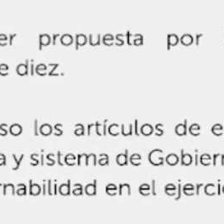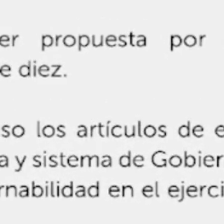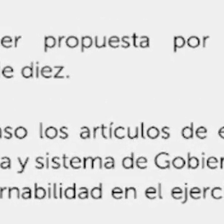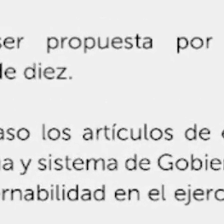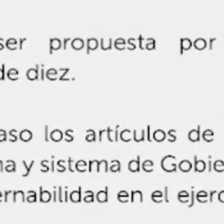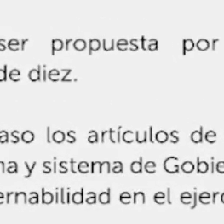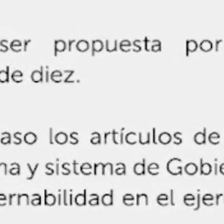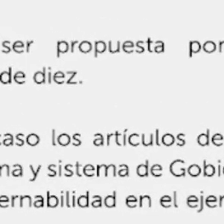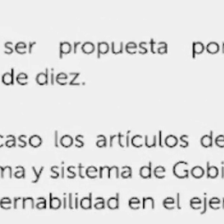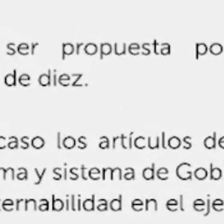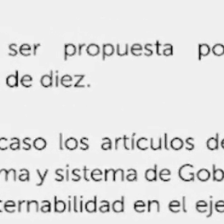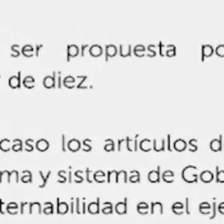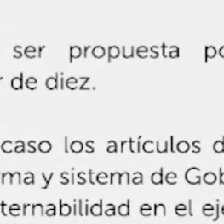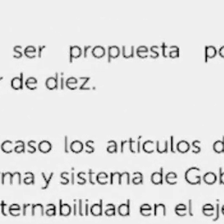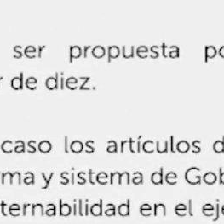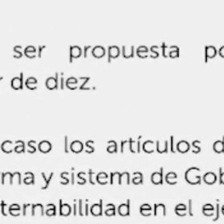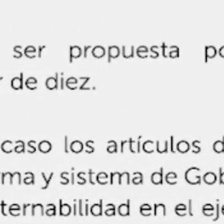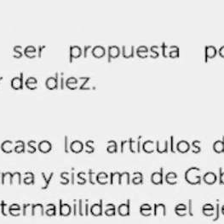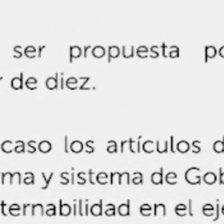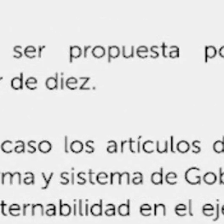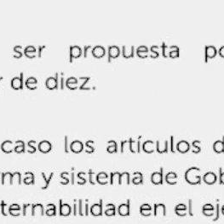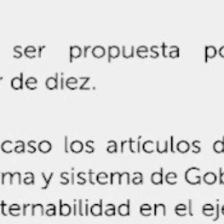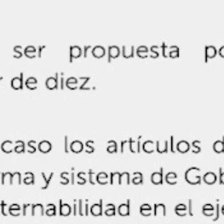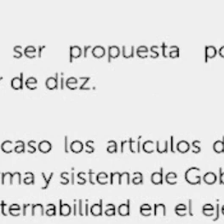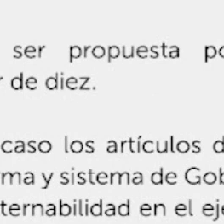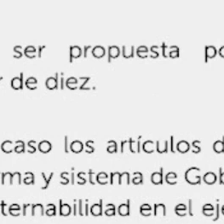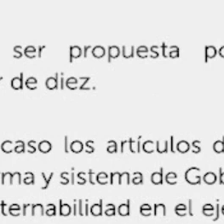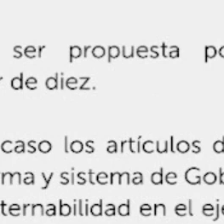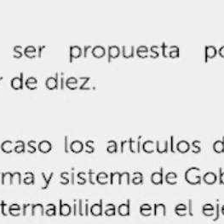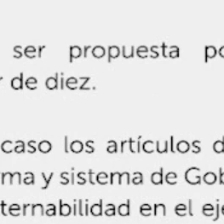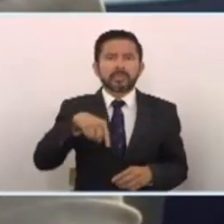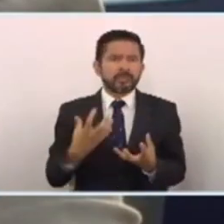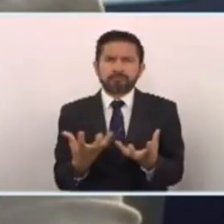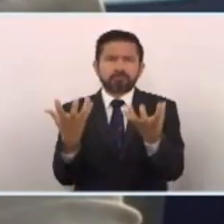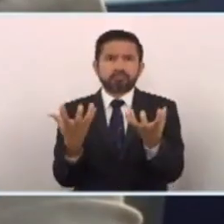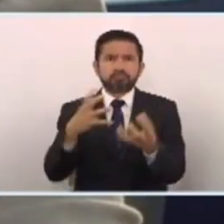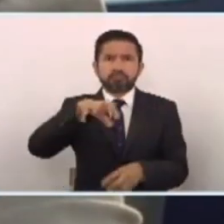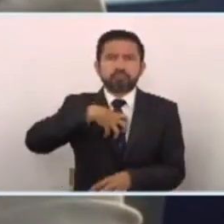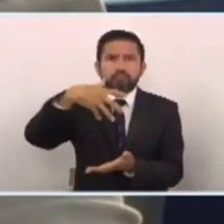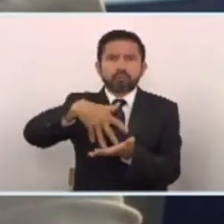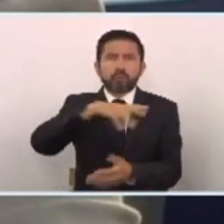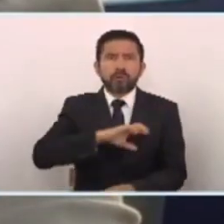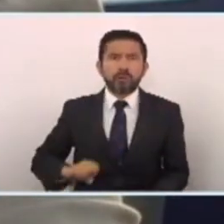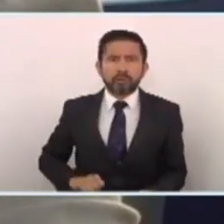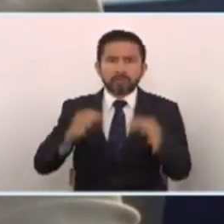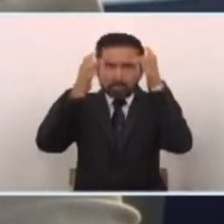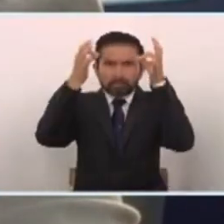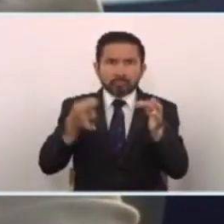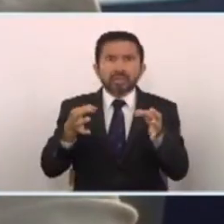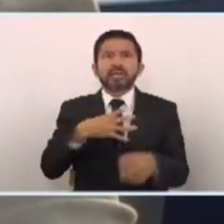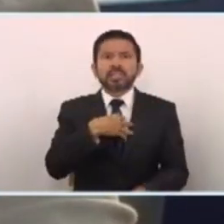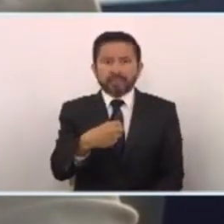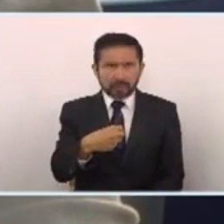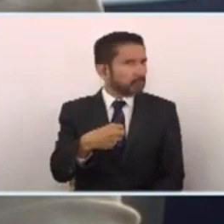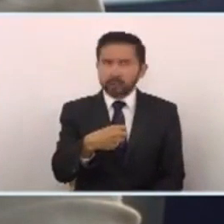cambios a la Carta Magna con el voto de 2/3 partes de los diputados. Aquí la mayoría manda, le gusta o no le guste. Y no